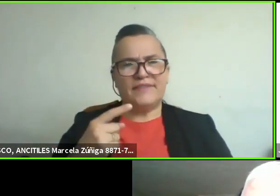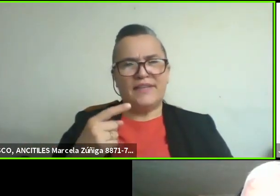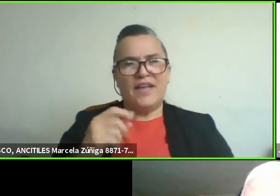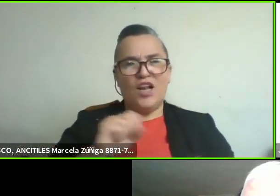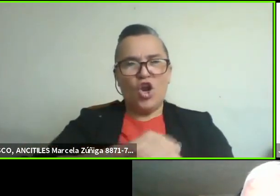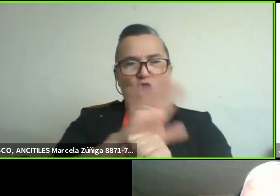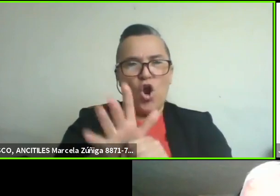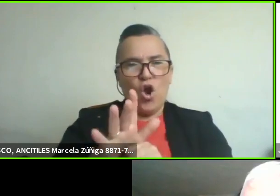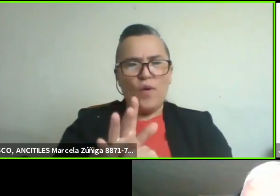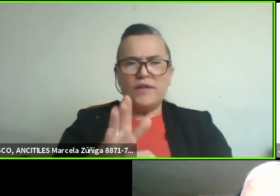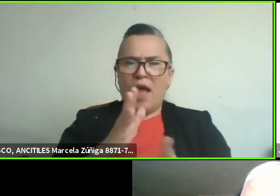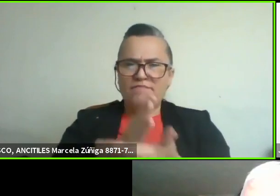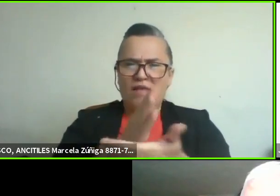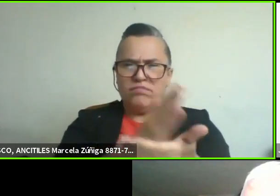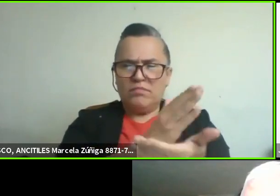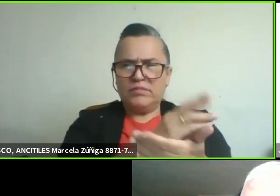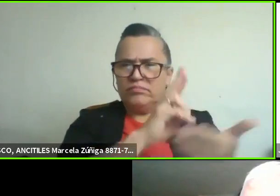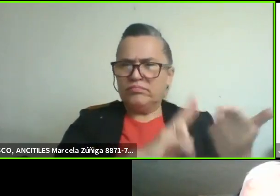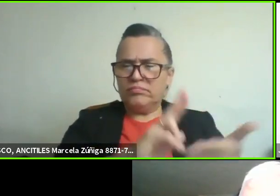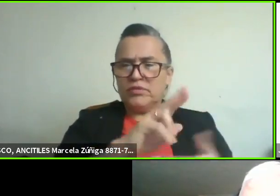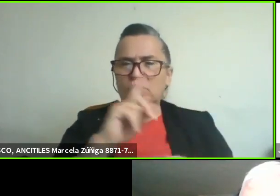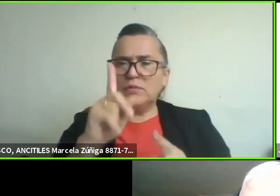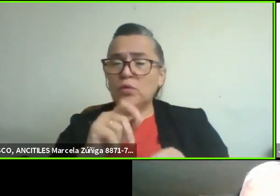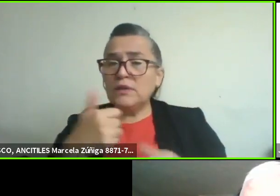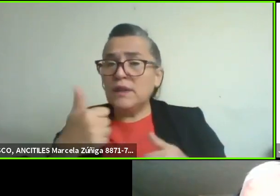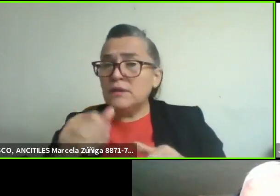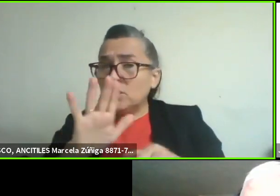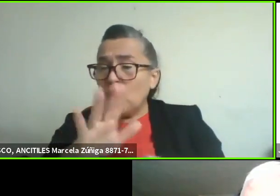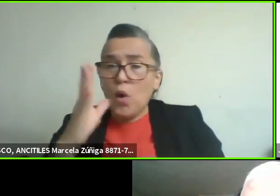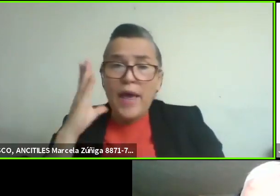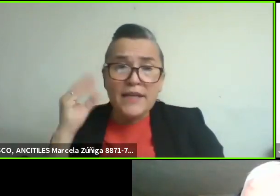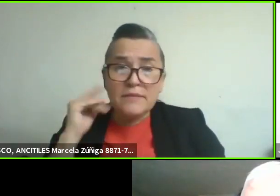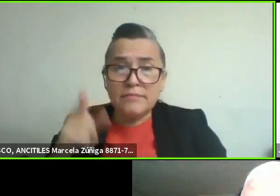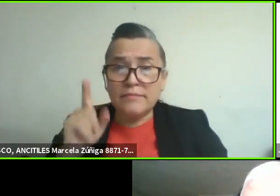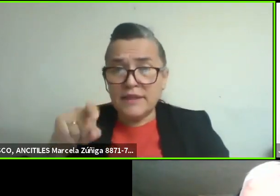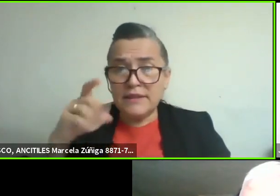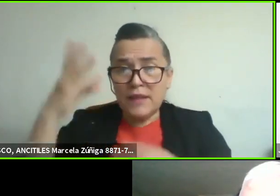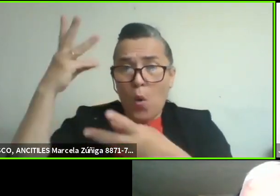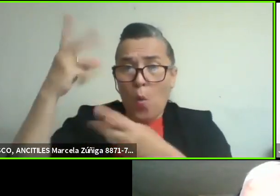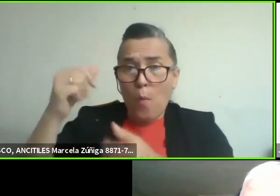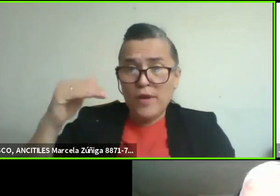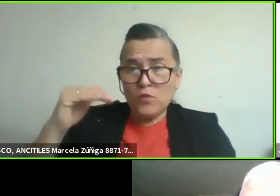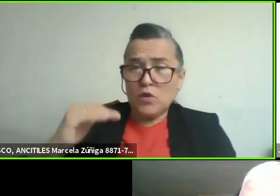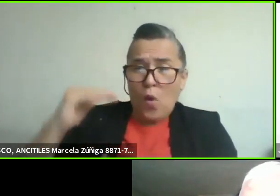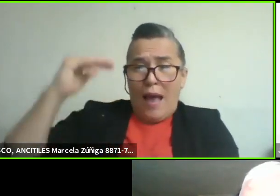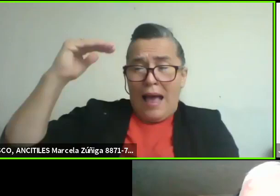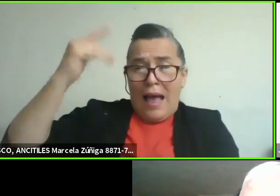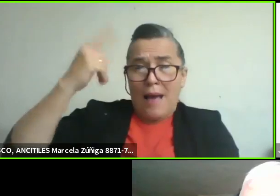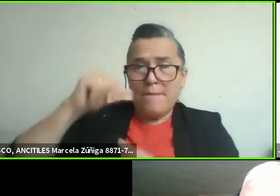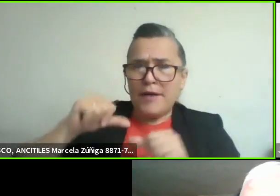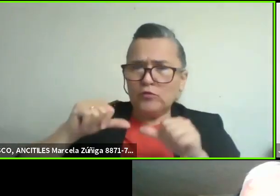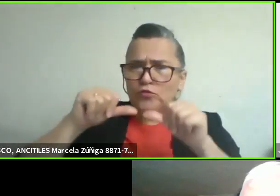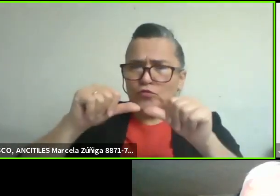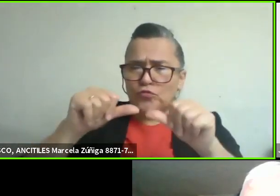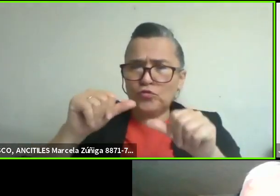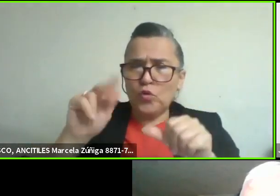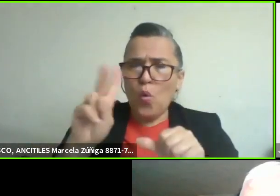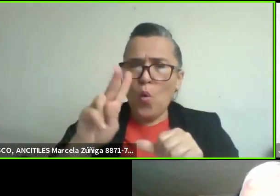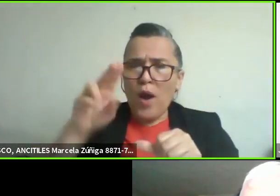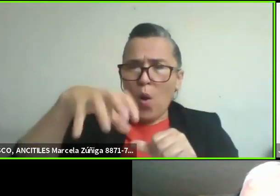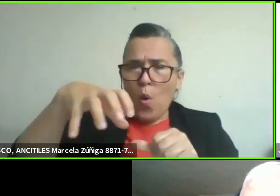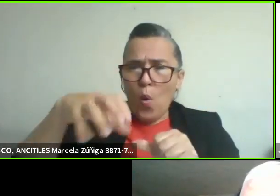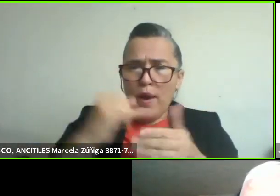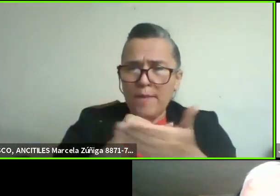presupuesto en las universidades le preguntan de acuerdo a su experiencia se necesita un presupuesto alto para sostener una unidad de investigación dentro de una